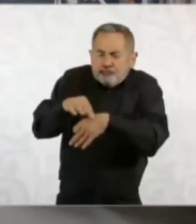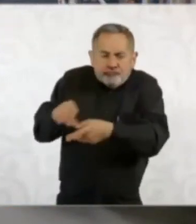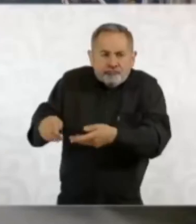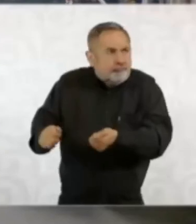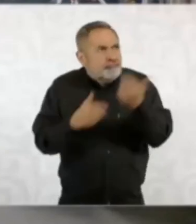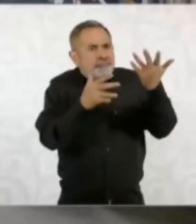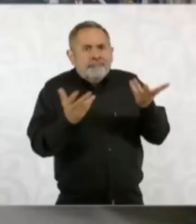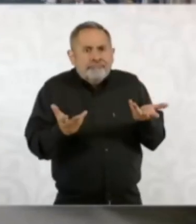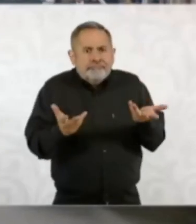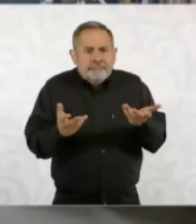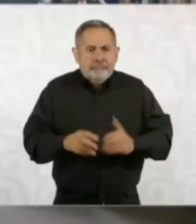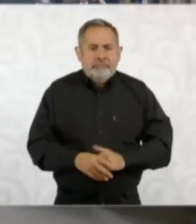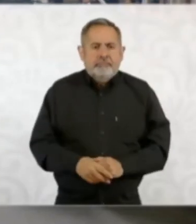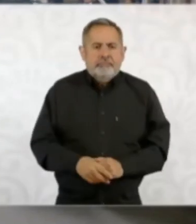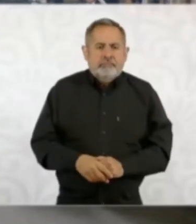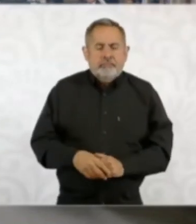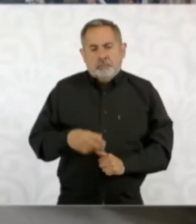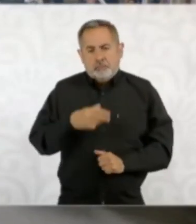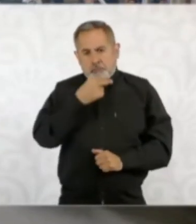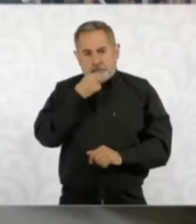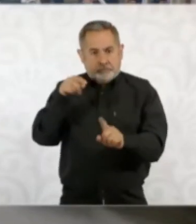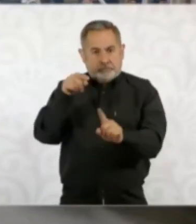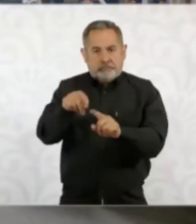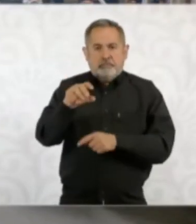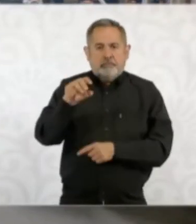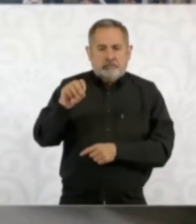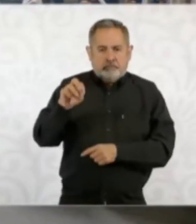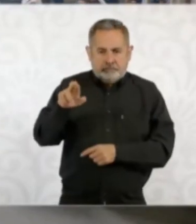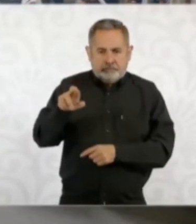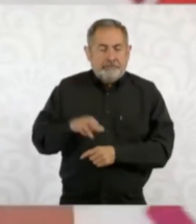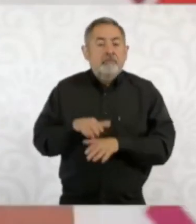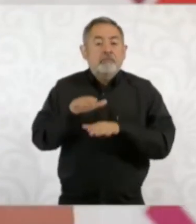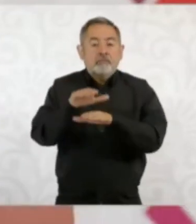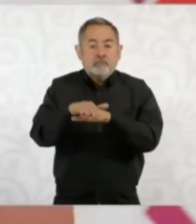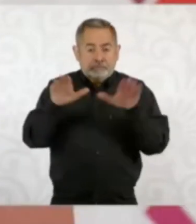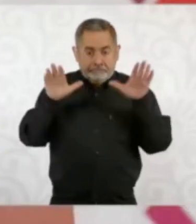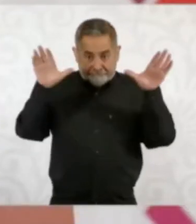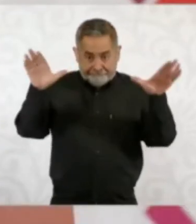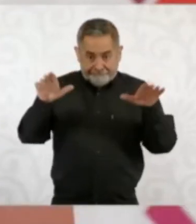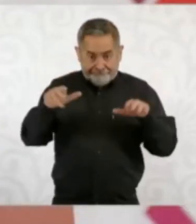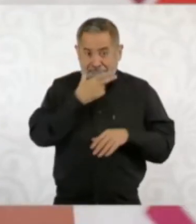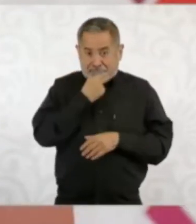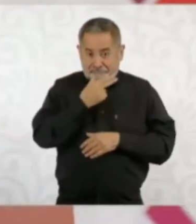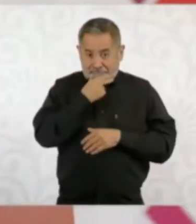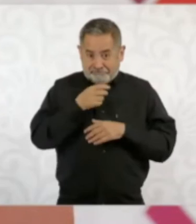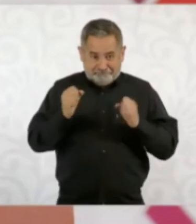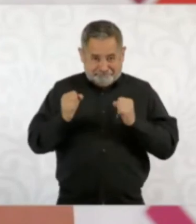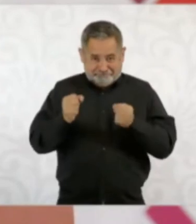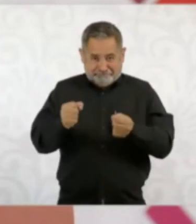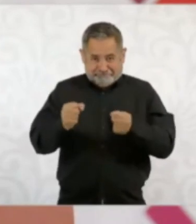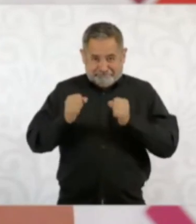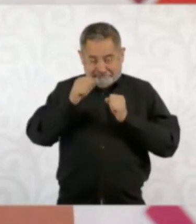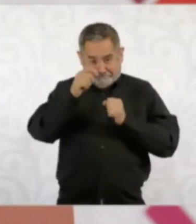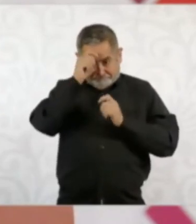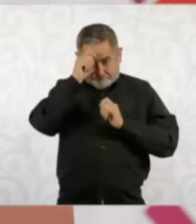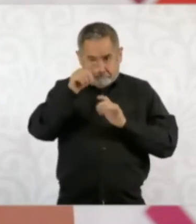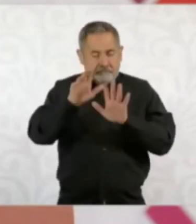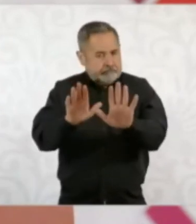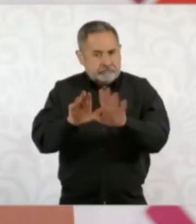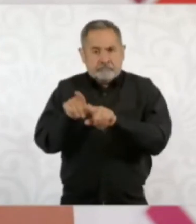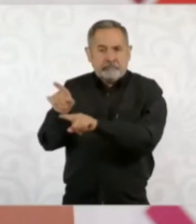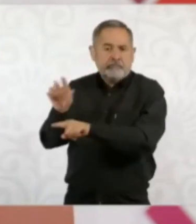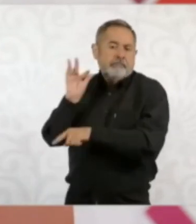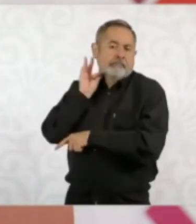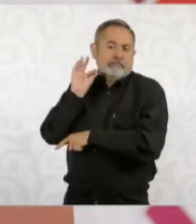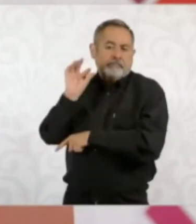Primero, sobre el caso específico del piloto, como lo mencioné anteriormente, lo va a informar de manera puntual la Fiscalía General